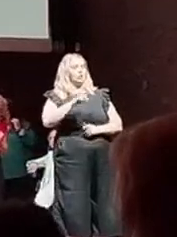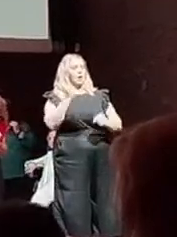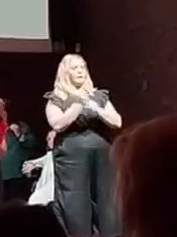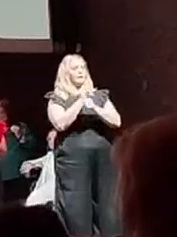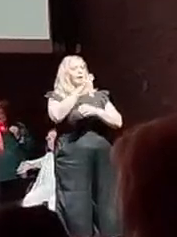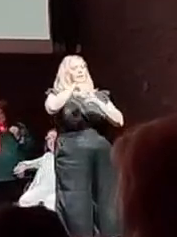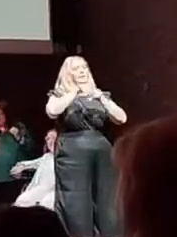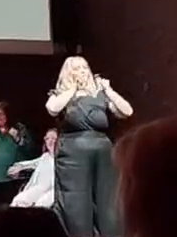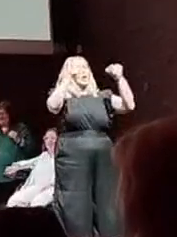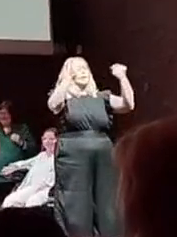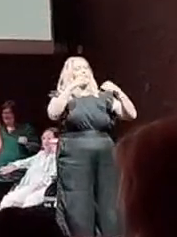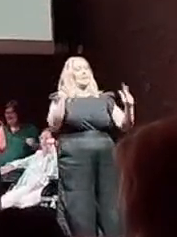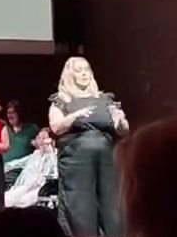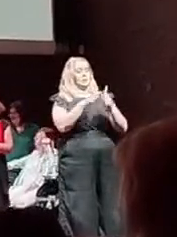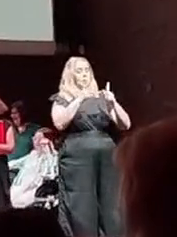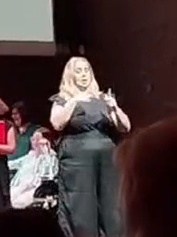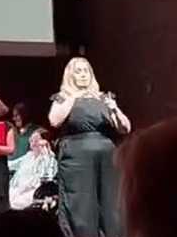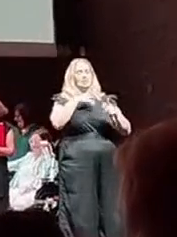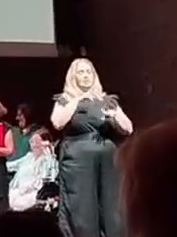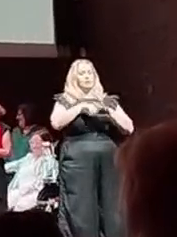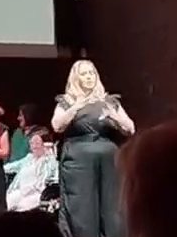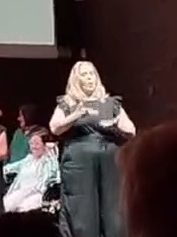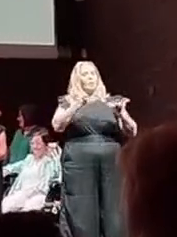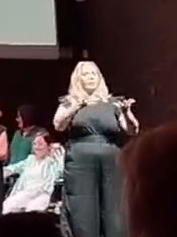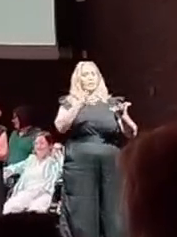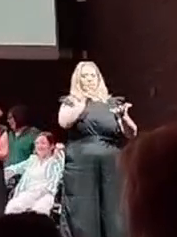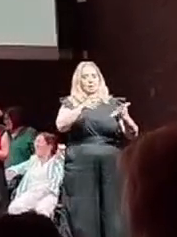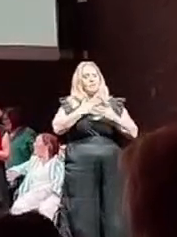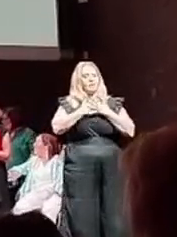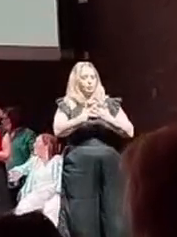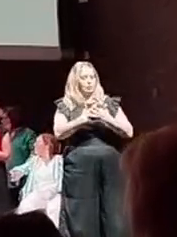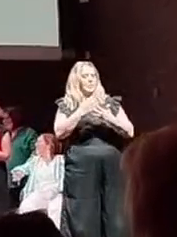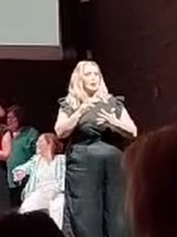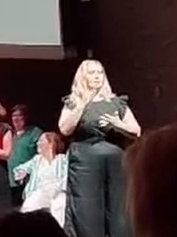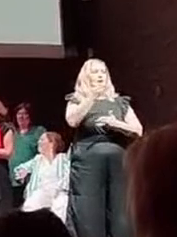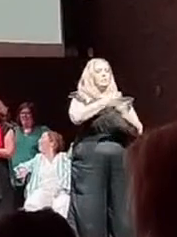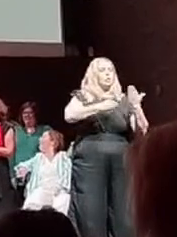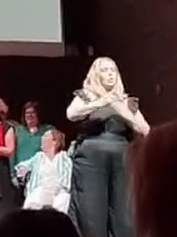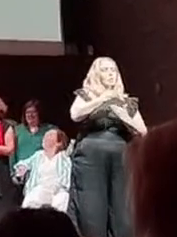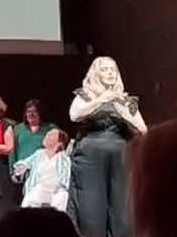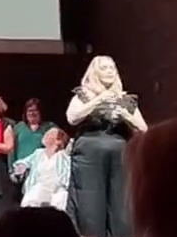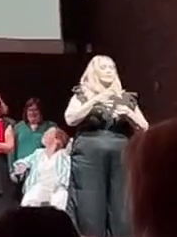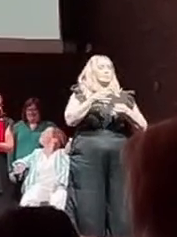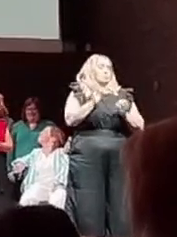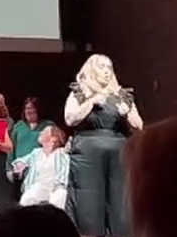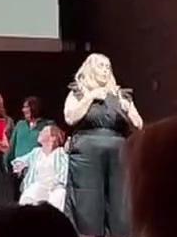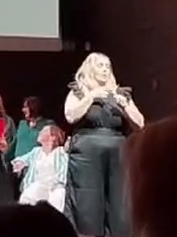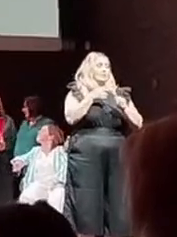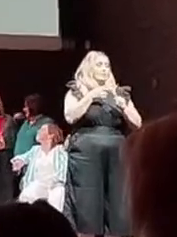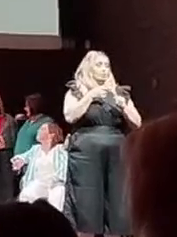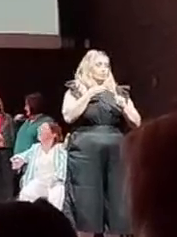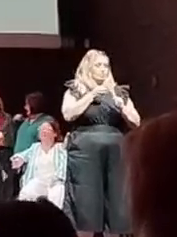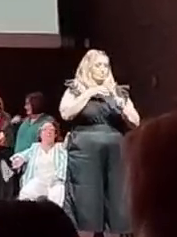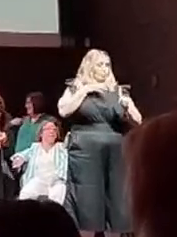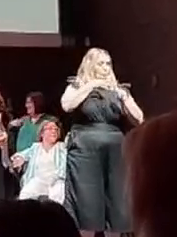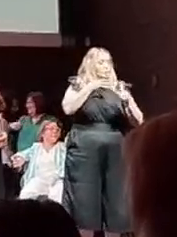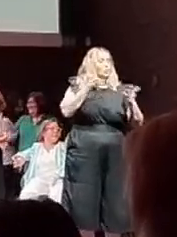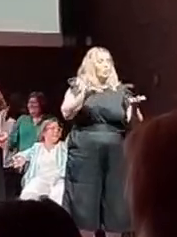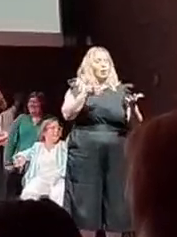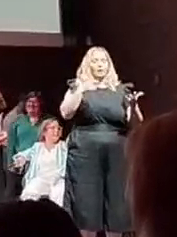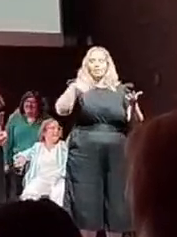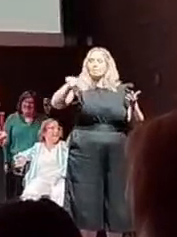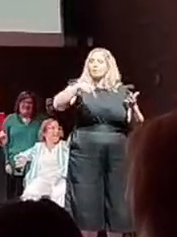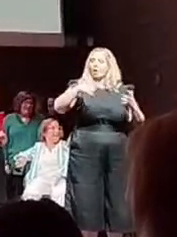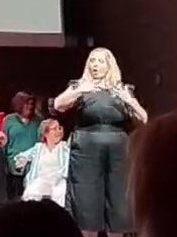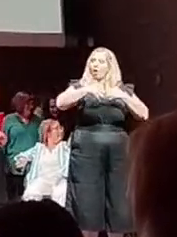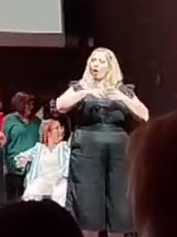Trabajan en las entidades sociales, de quienes ofrecen su tiempo como voluntarias, de quien colabora y se compromete con nuestros objetivos y propósitos, son el motor